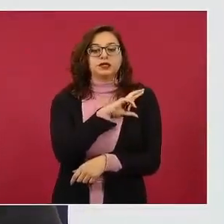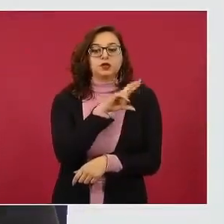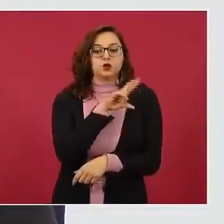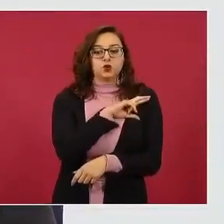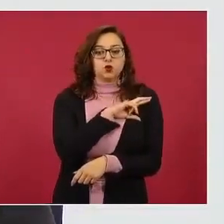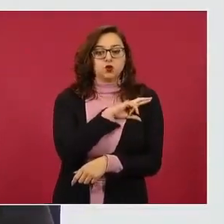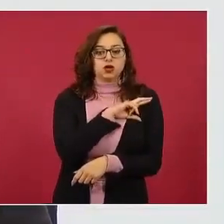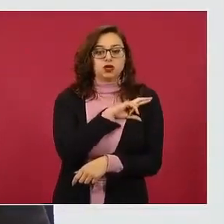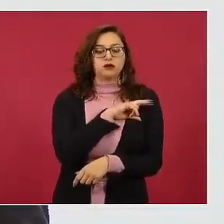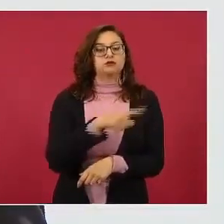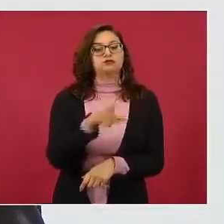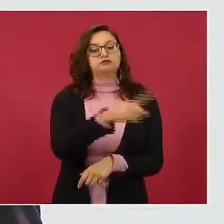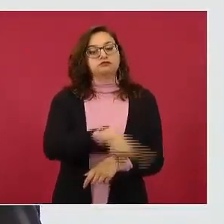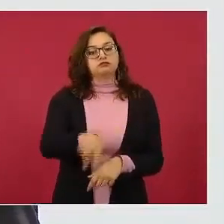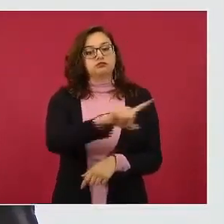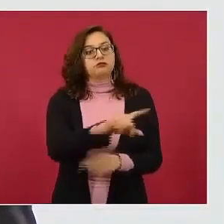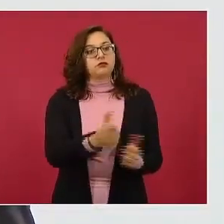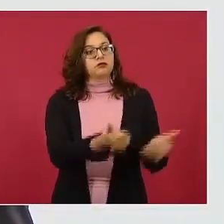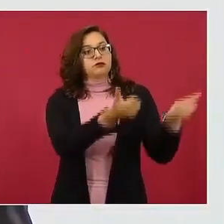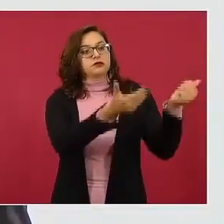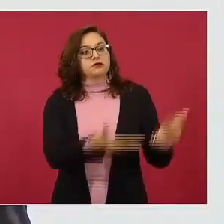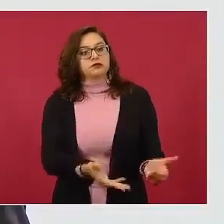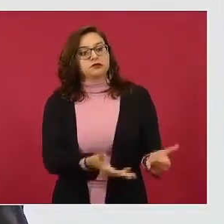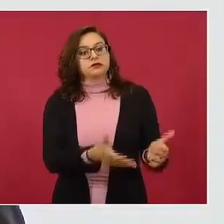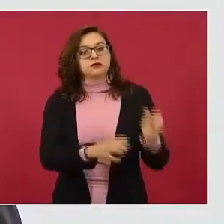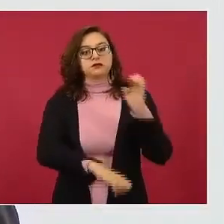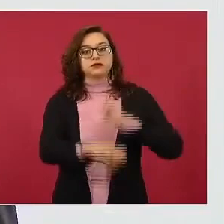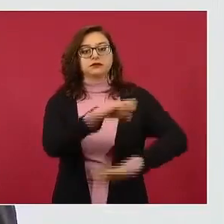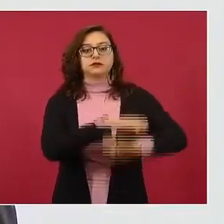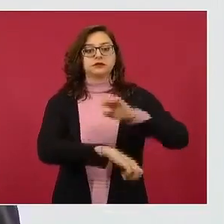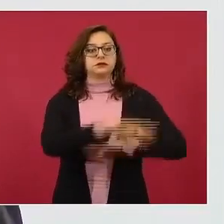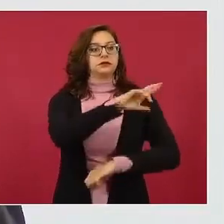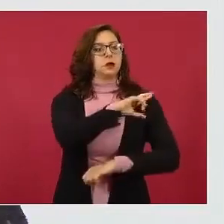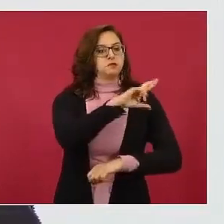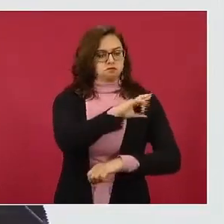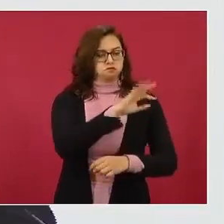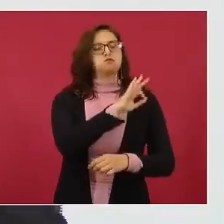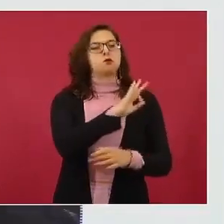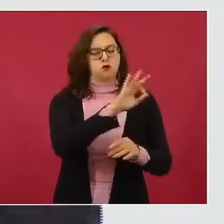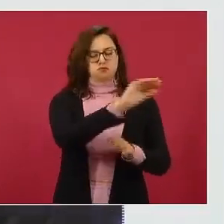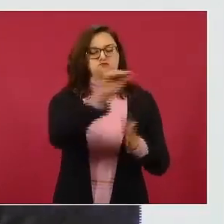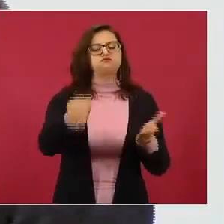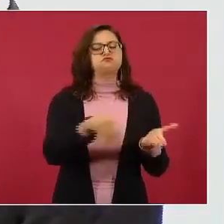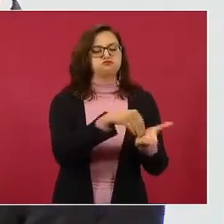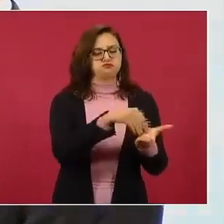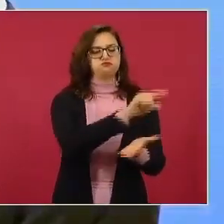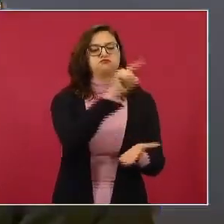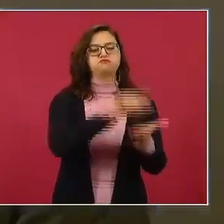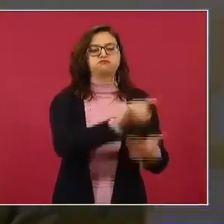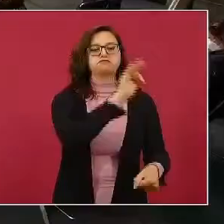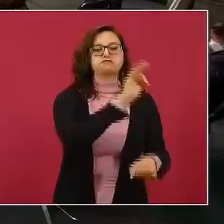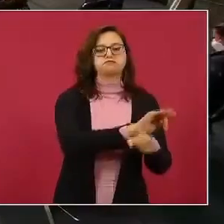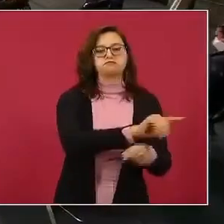que acababan de llegar a hacer inversiones. La CFE no. Le pasamos a la siguiente, por favor.